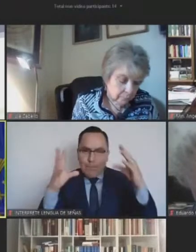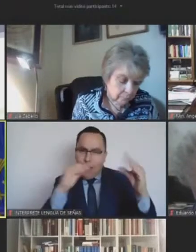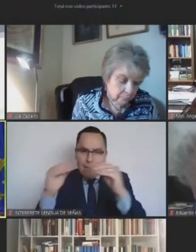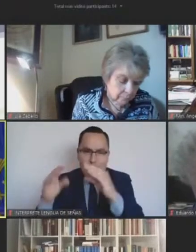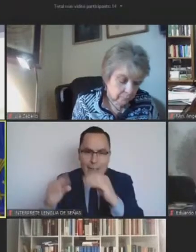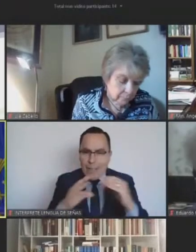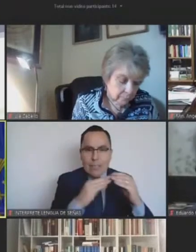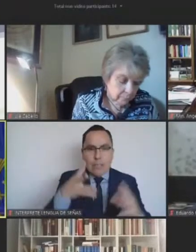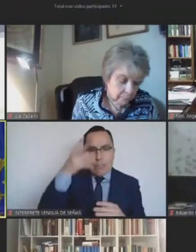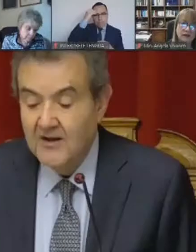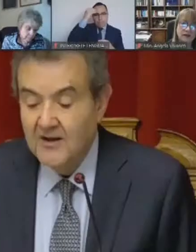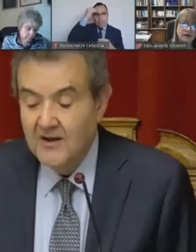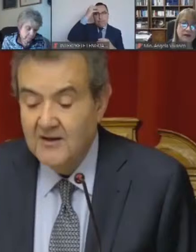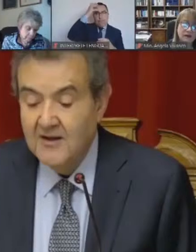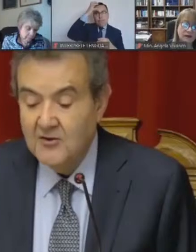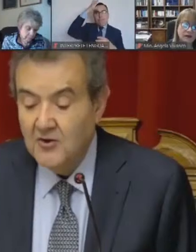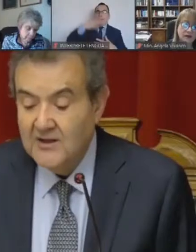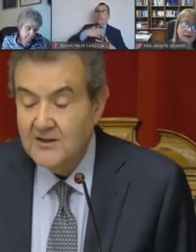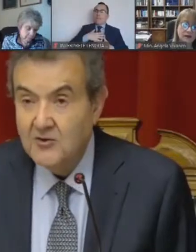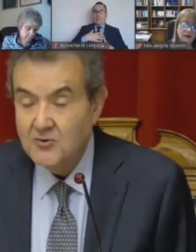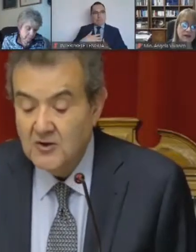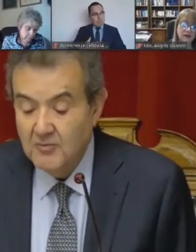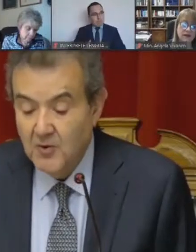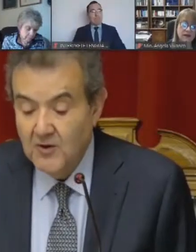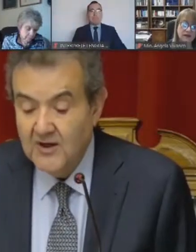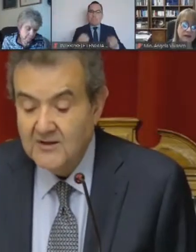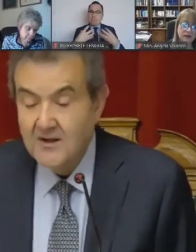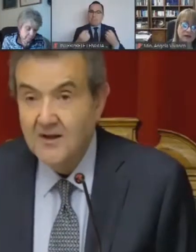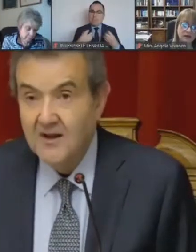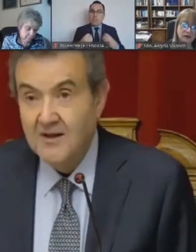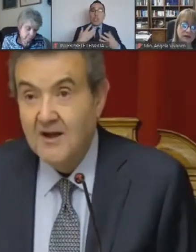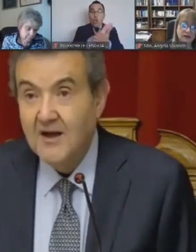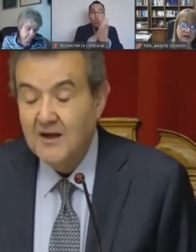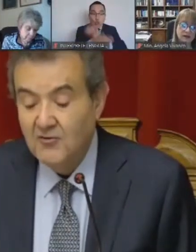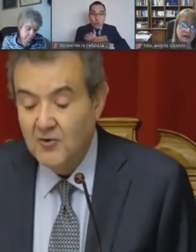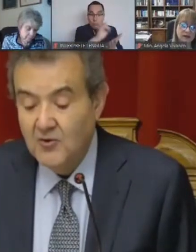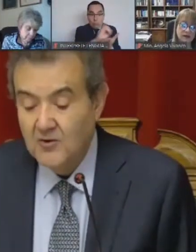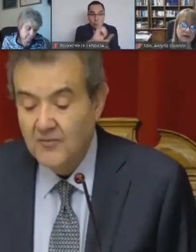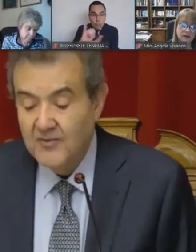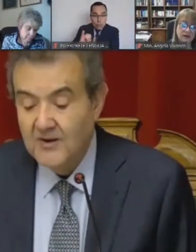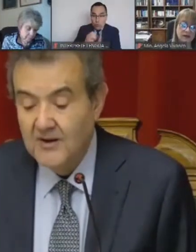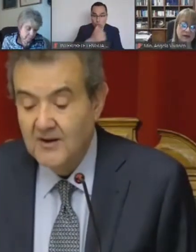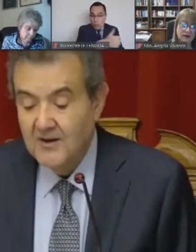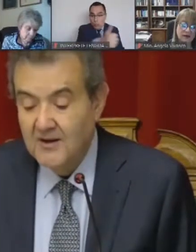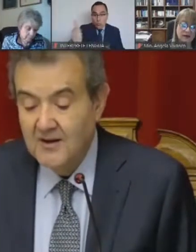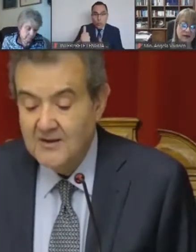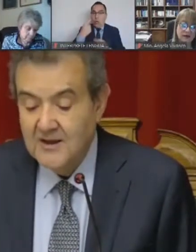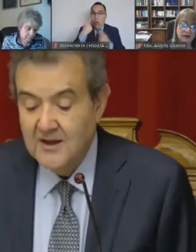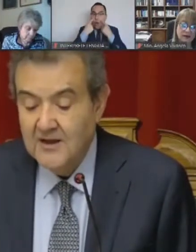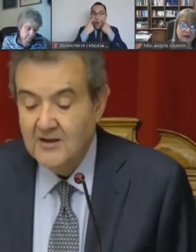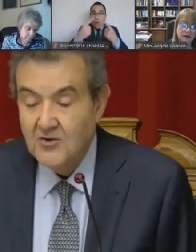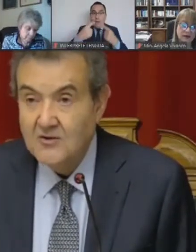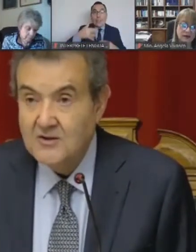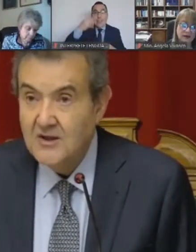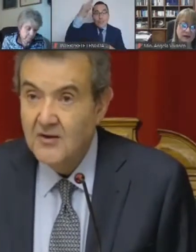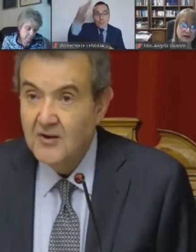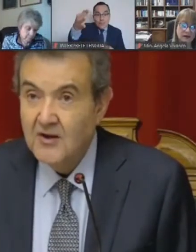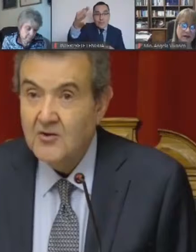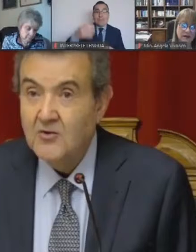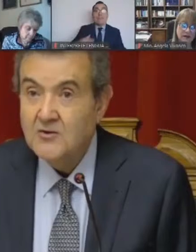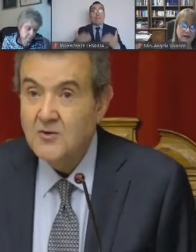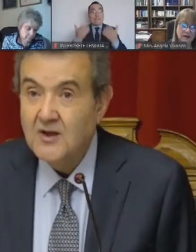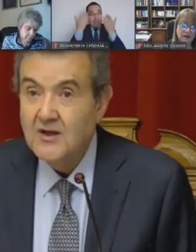que orienten nuestro quehacer y el de todas las instituciones públicas de cara al futuro. Sean